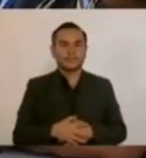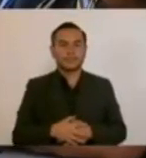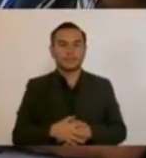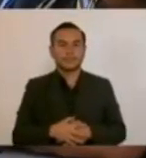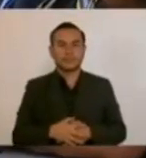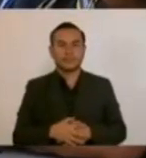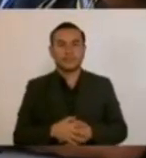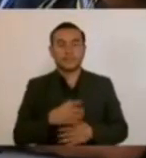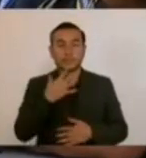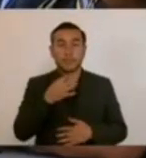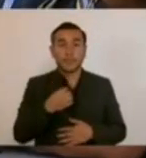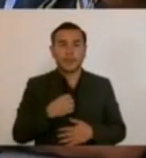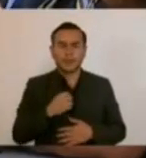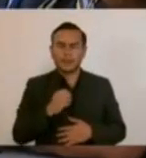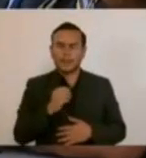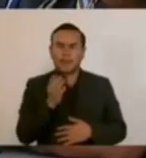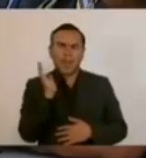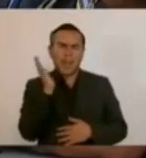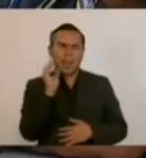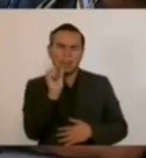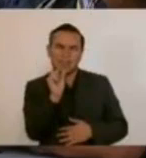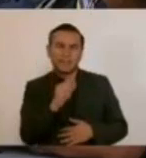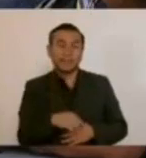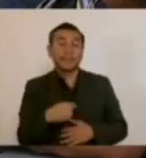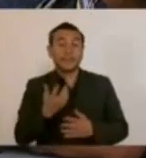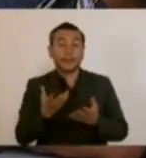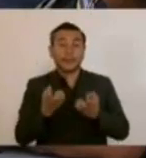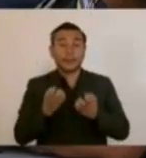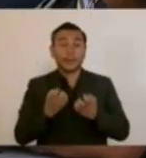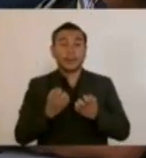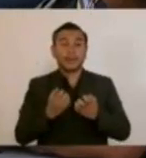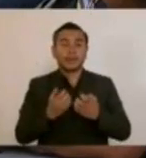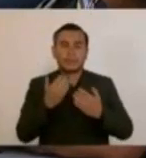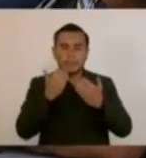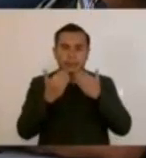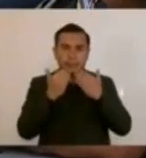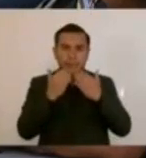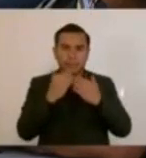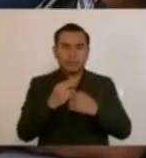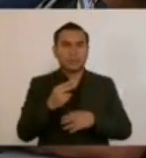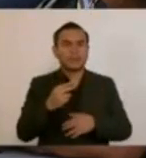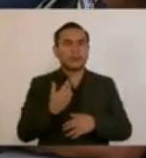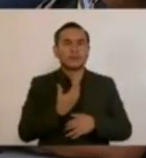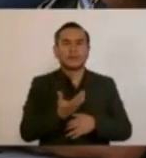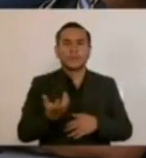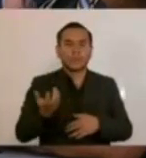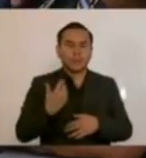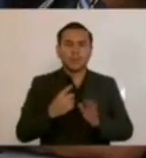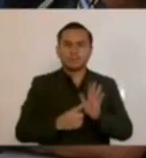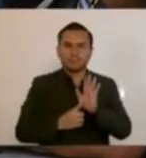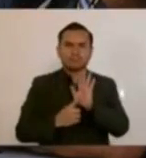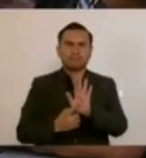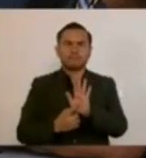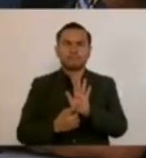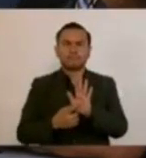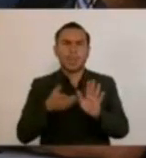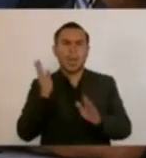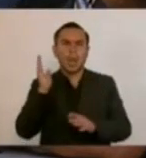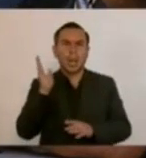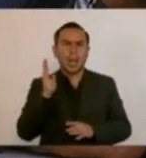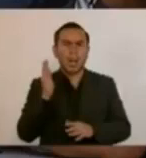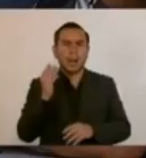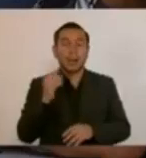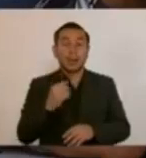Breves palabras, quiero comentarle que efectivamente, como usted muy bien lo ha planteado, desde el